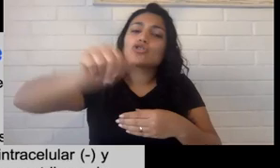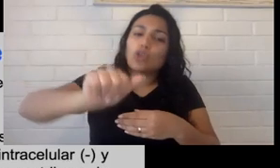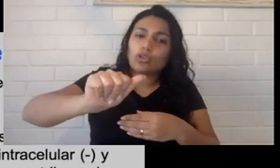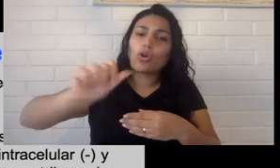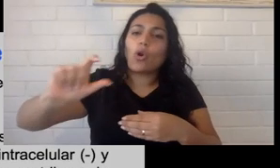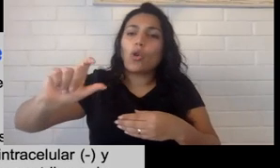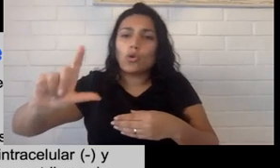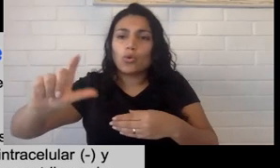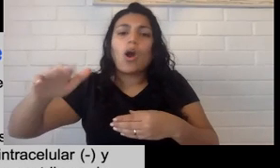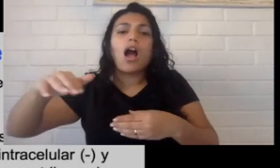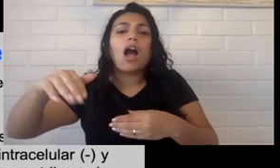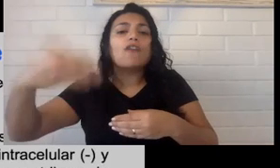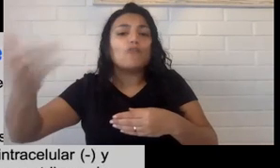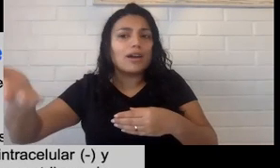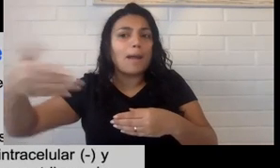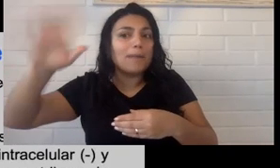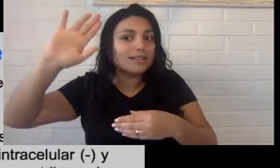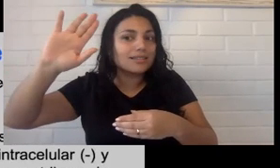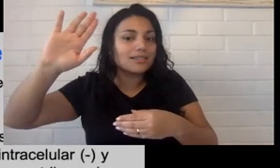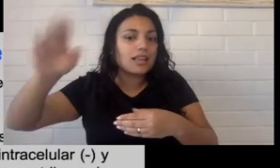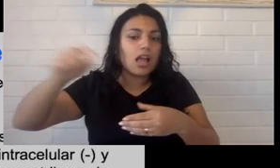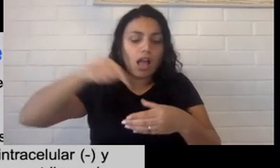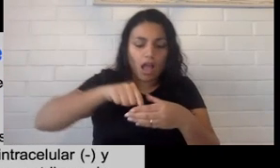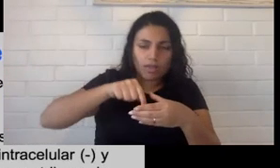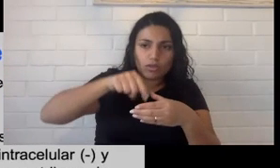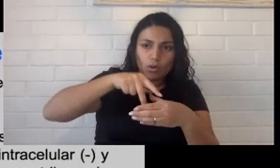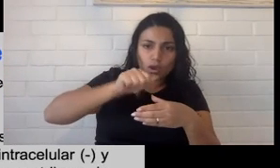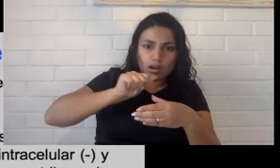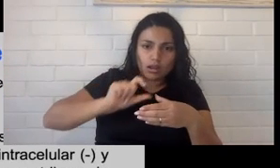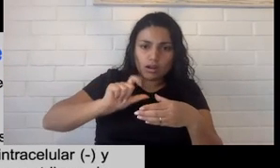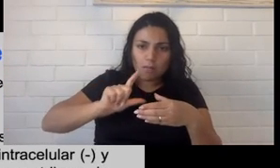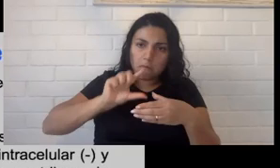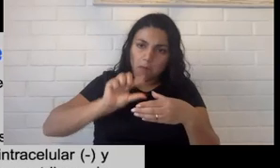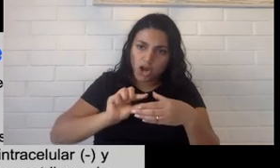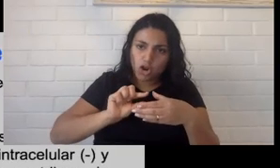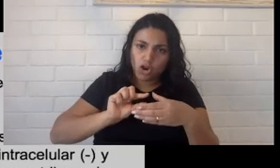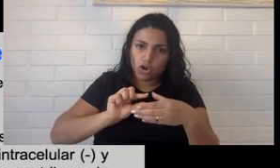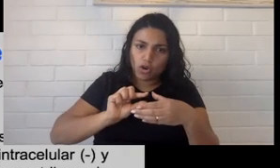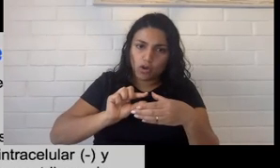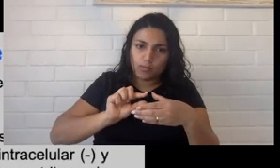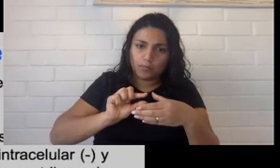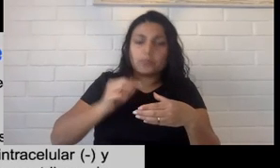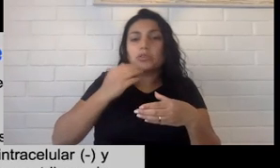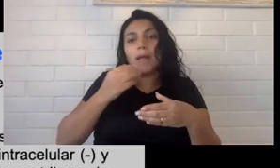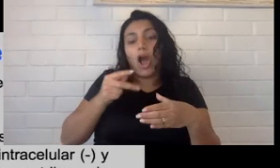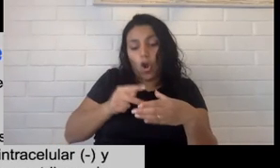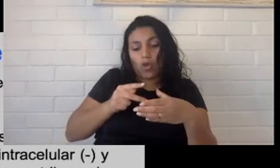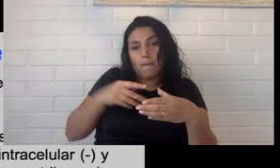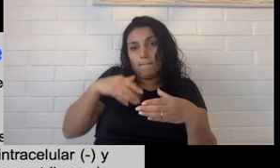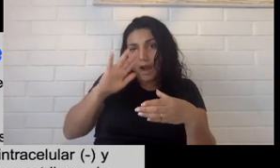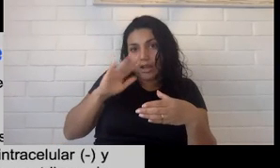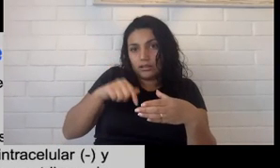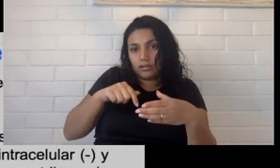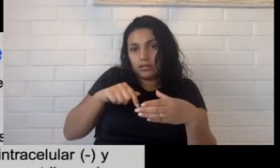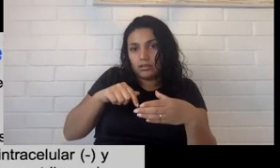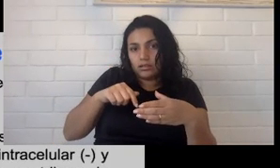más concentrados en el exterior, menos concentrados en el interior. Pero por otro lado, el potasio está más concentrado